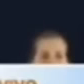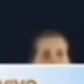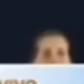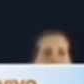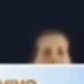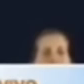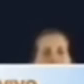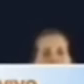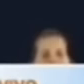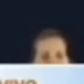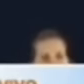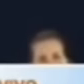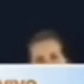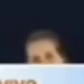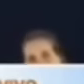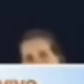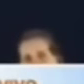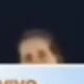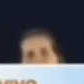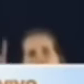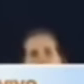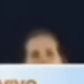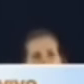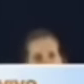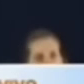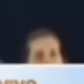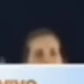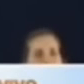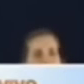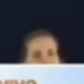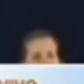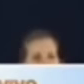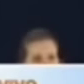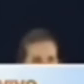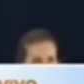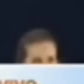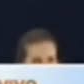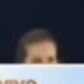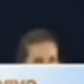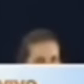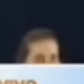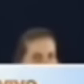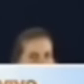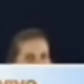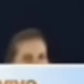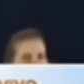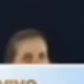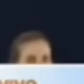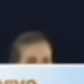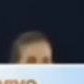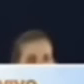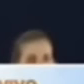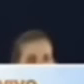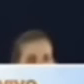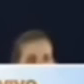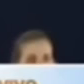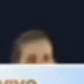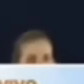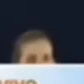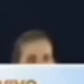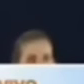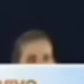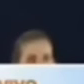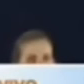cualquier aeronave Argentina con el perjuicio que eso conlleva para para país